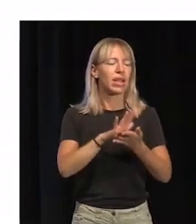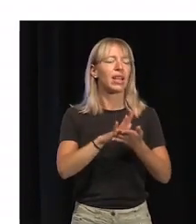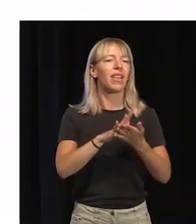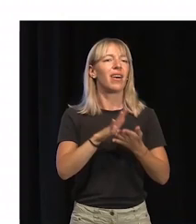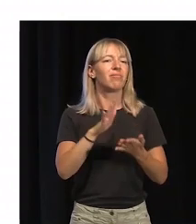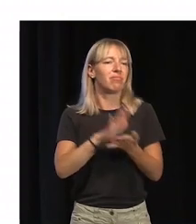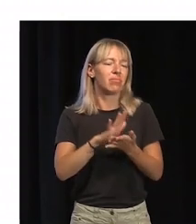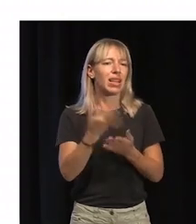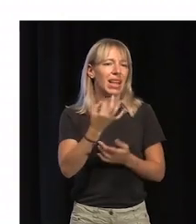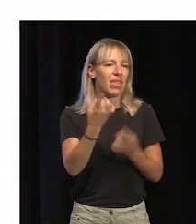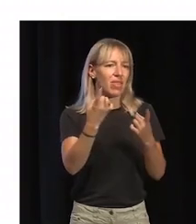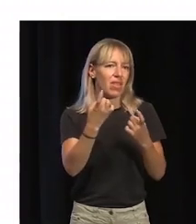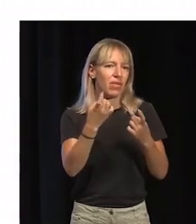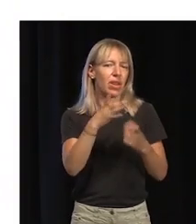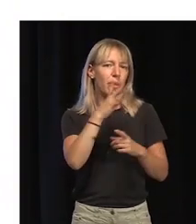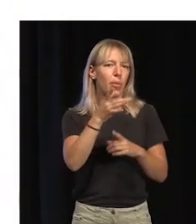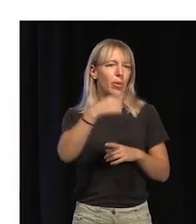con la serenidad que necesitamos